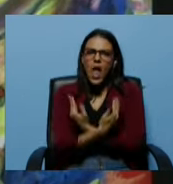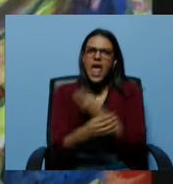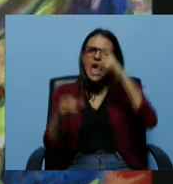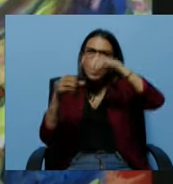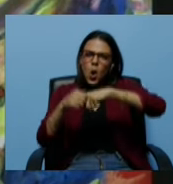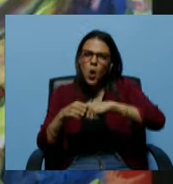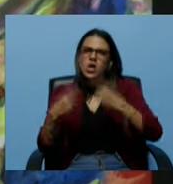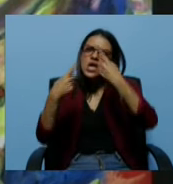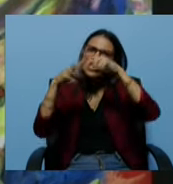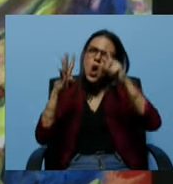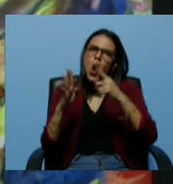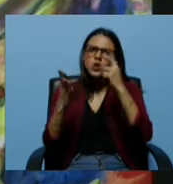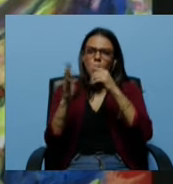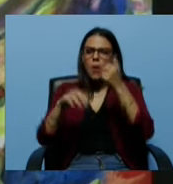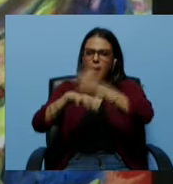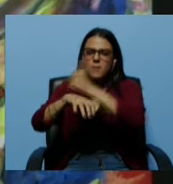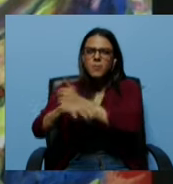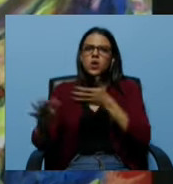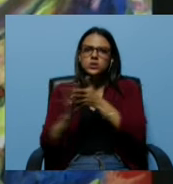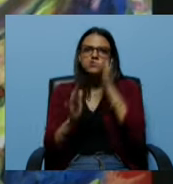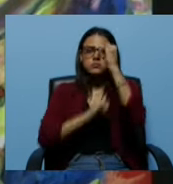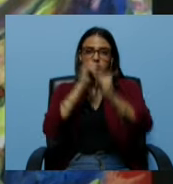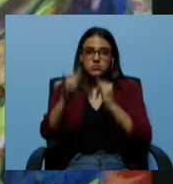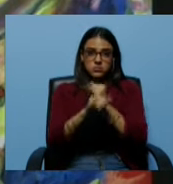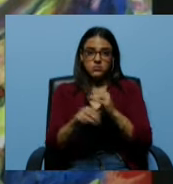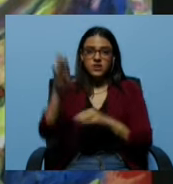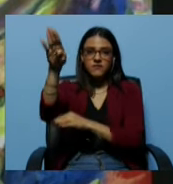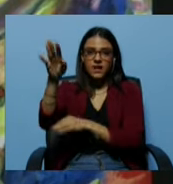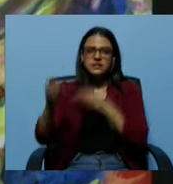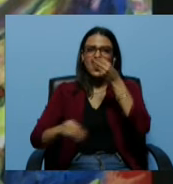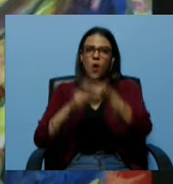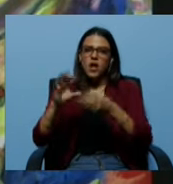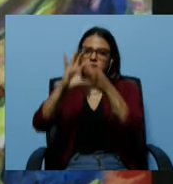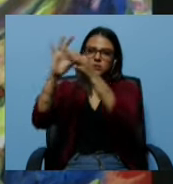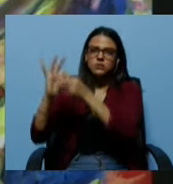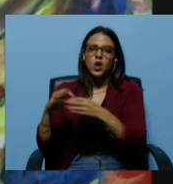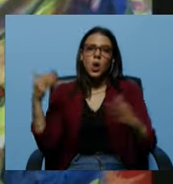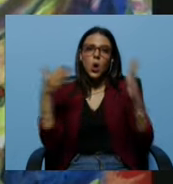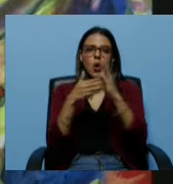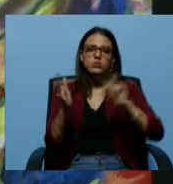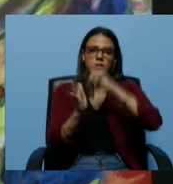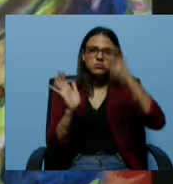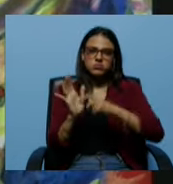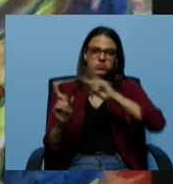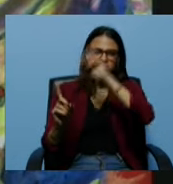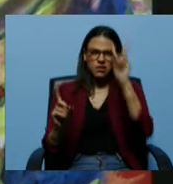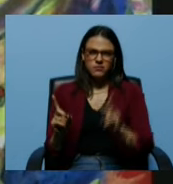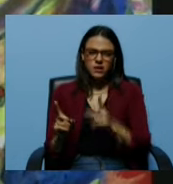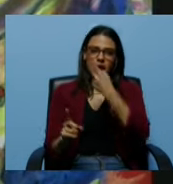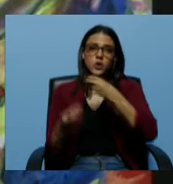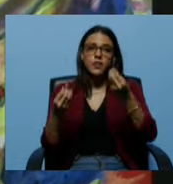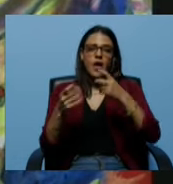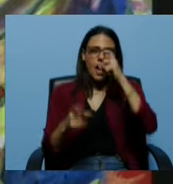y otros personeros de la internacional fascista, se vino completo contra Venezuela. Nos amenazan